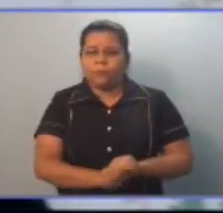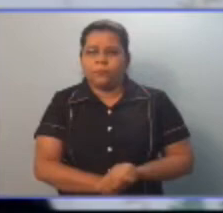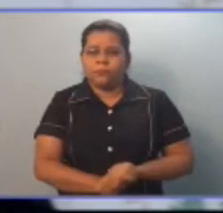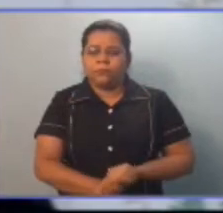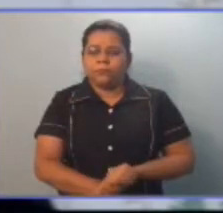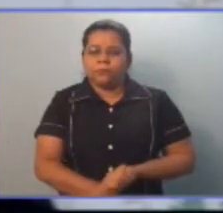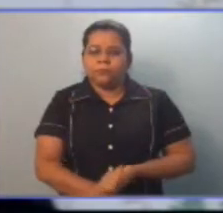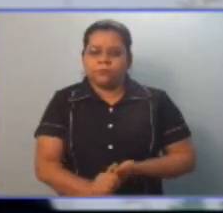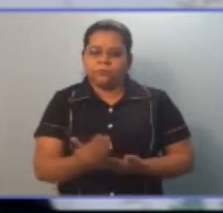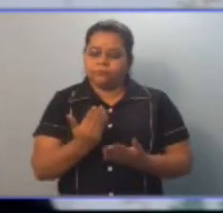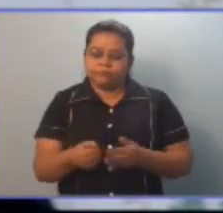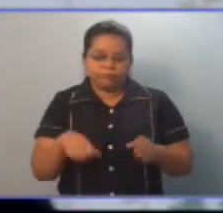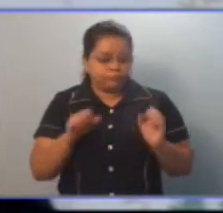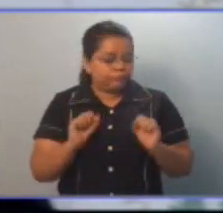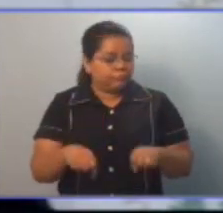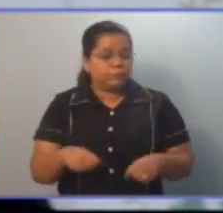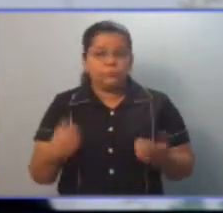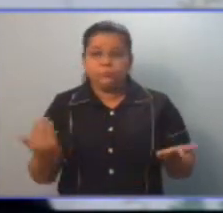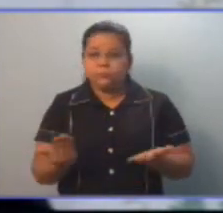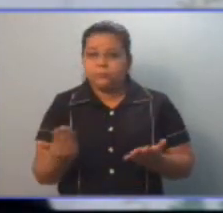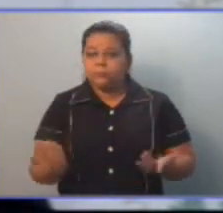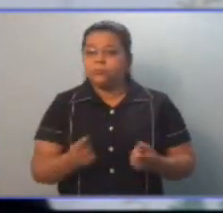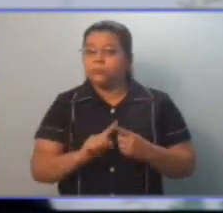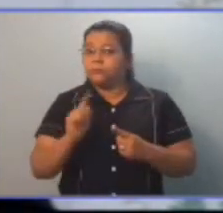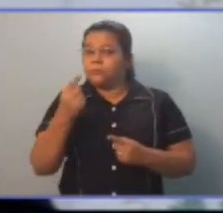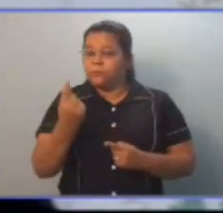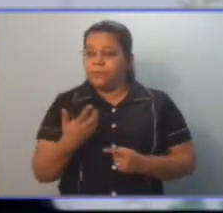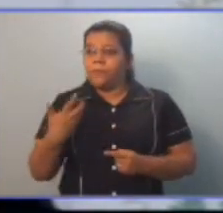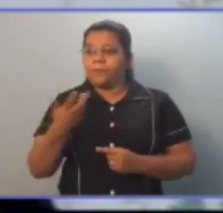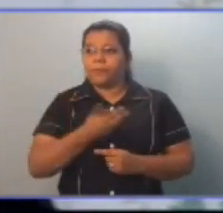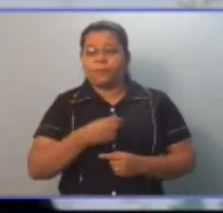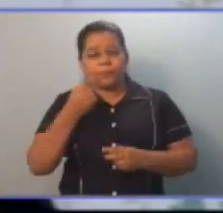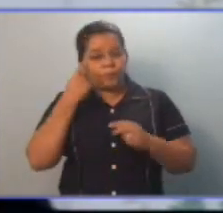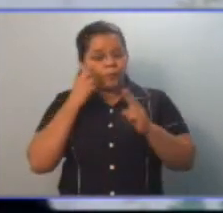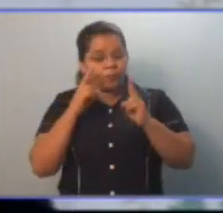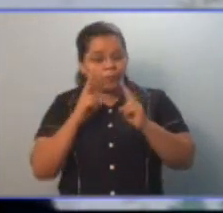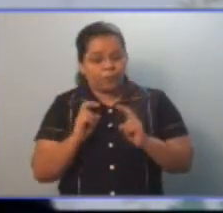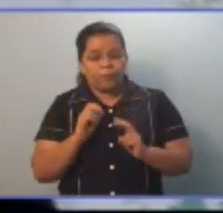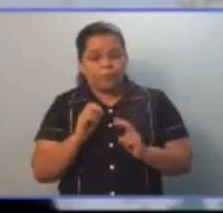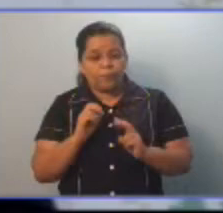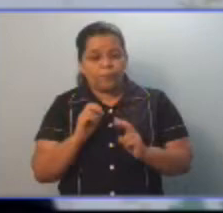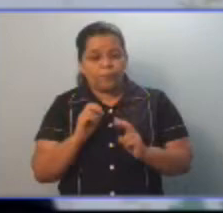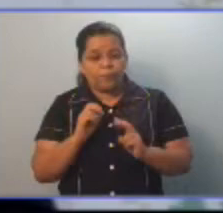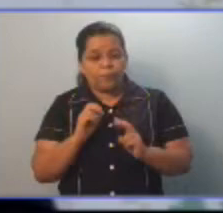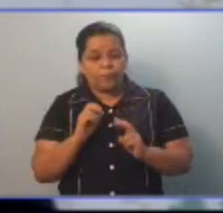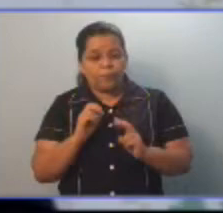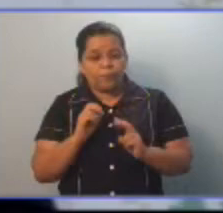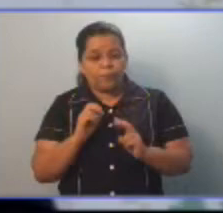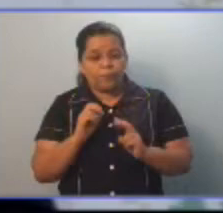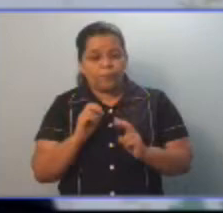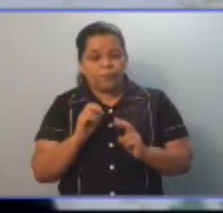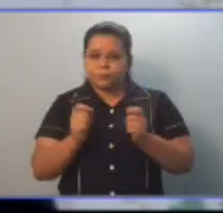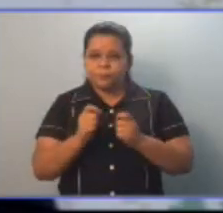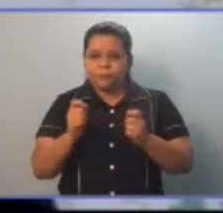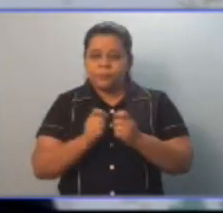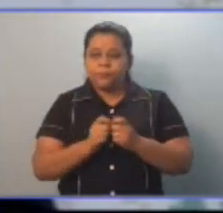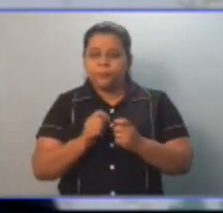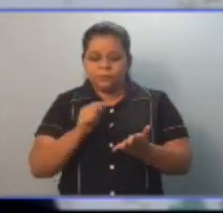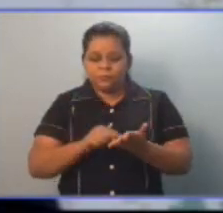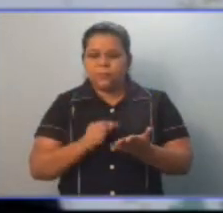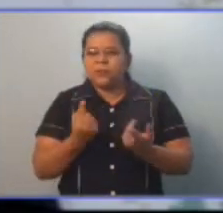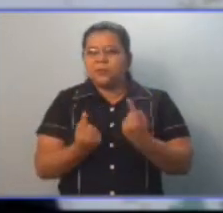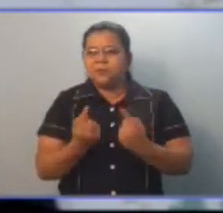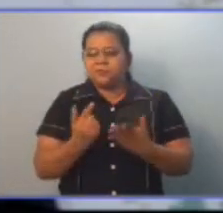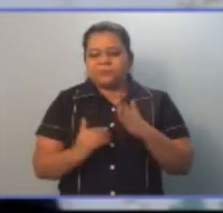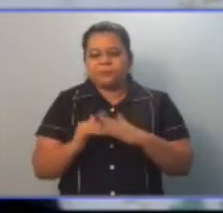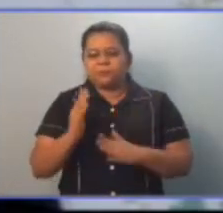no es procedente, primero tengo que hacer el análisis si, dado el hecho o concretizado el hecho, ¿qué es más